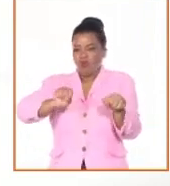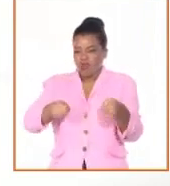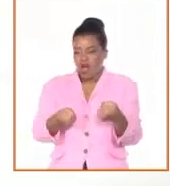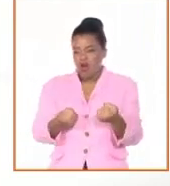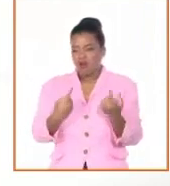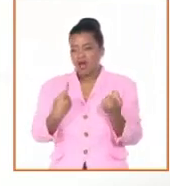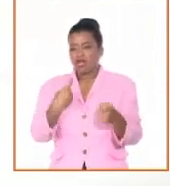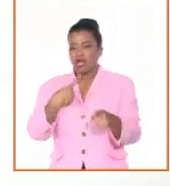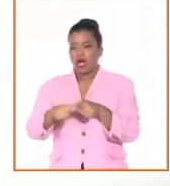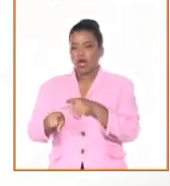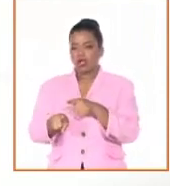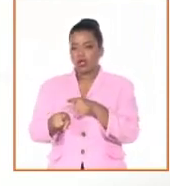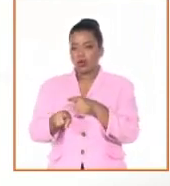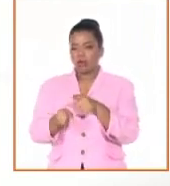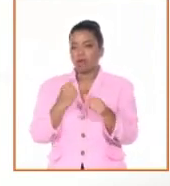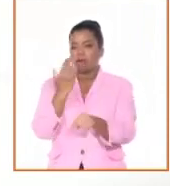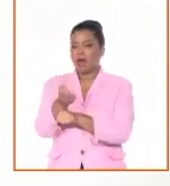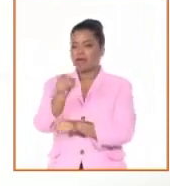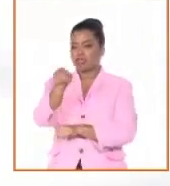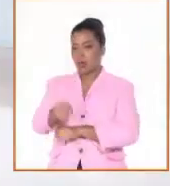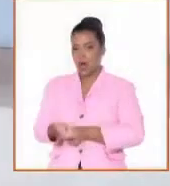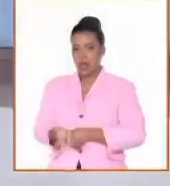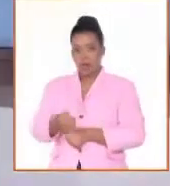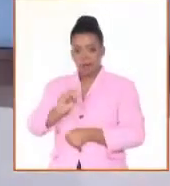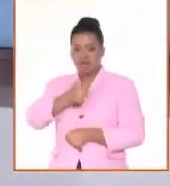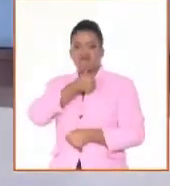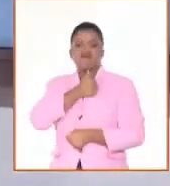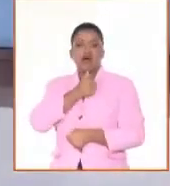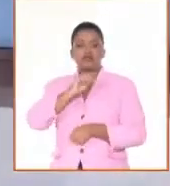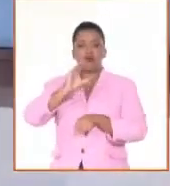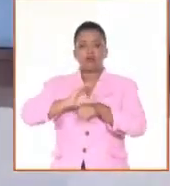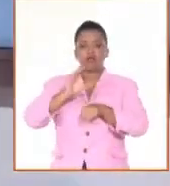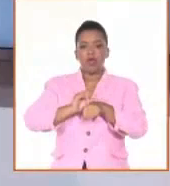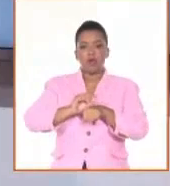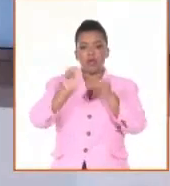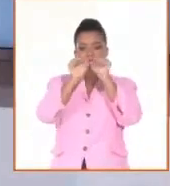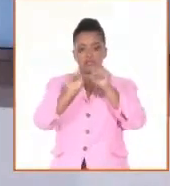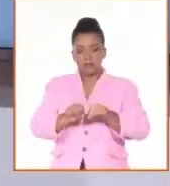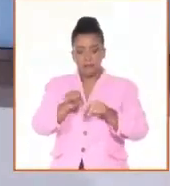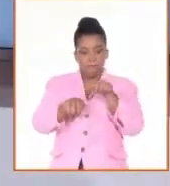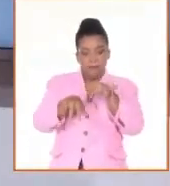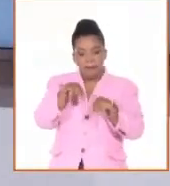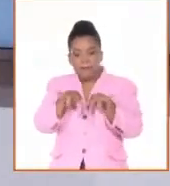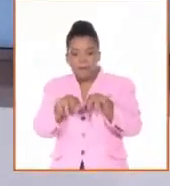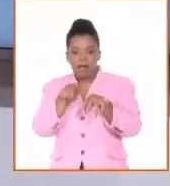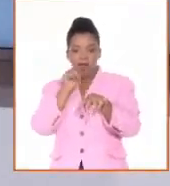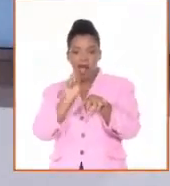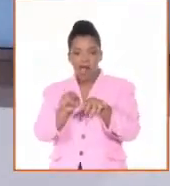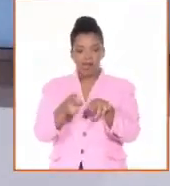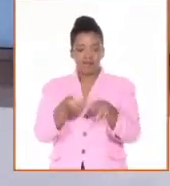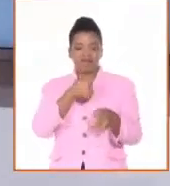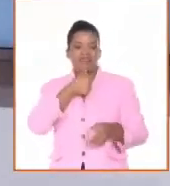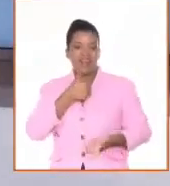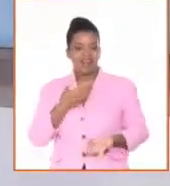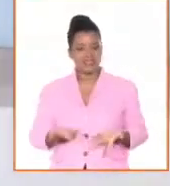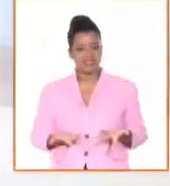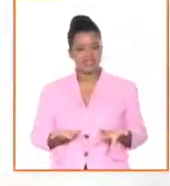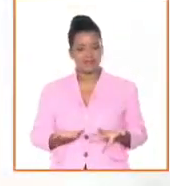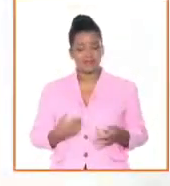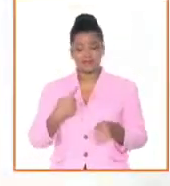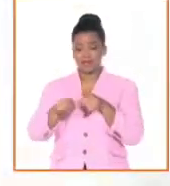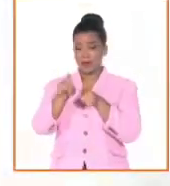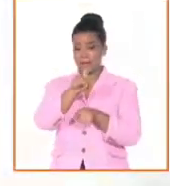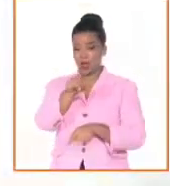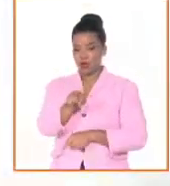se lo piden al cliente porque no entran al sistema y buscan los datos que necesitan Roberto pregunta cómo se va a resolver